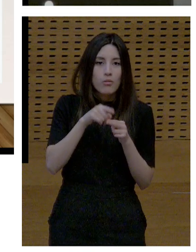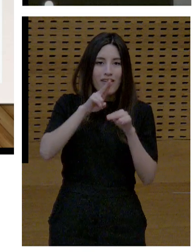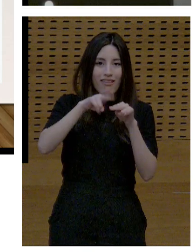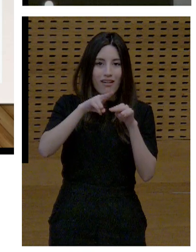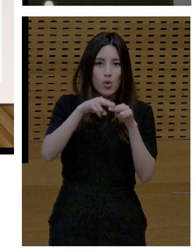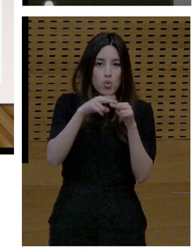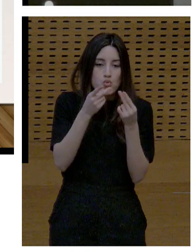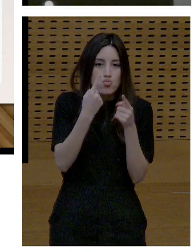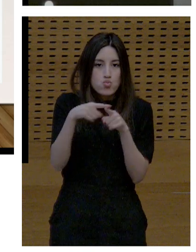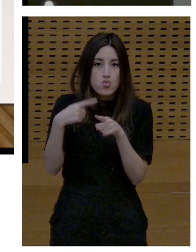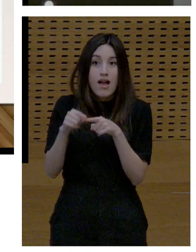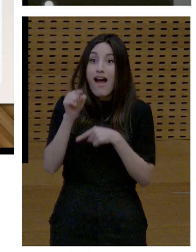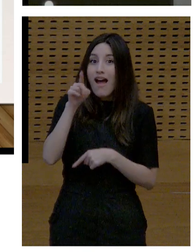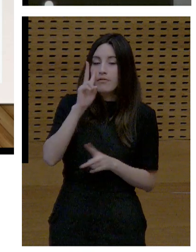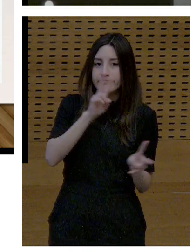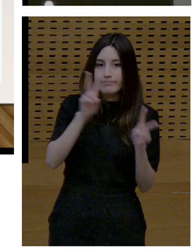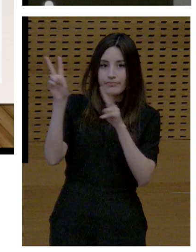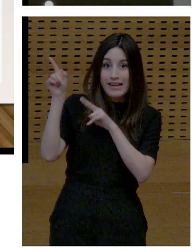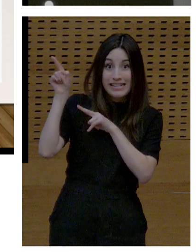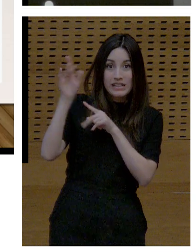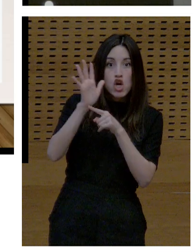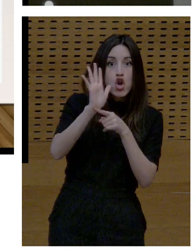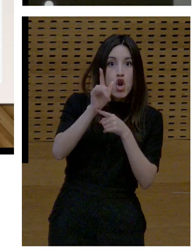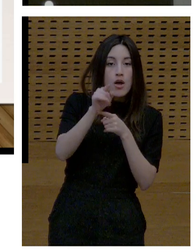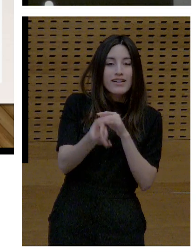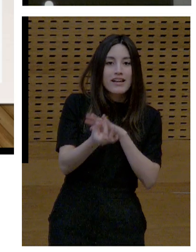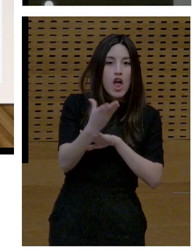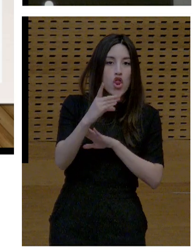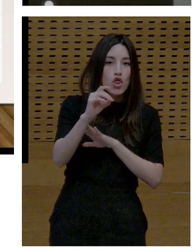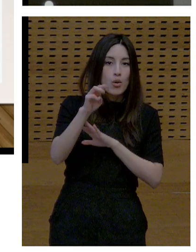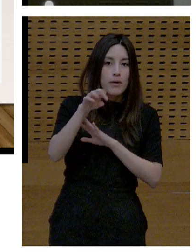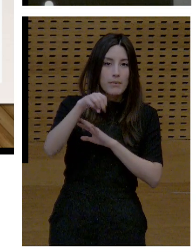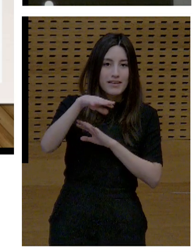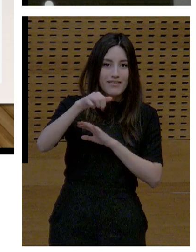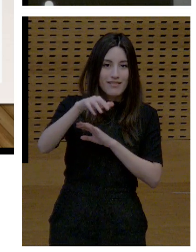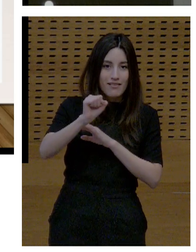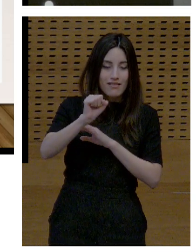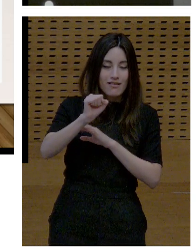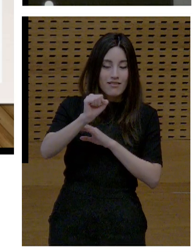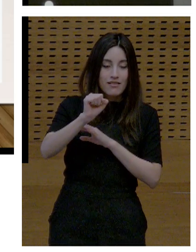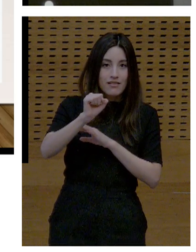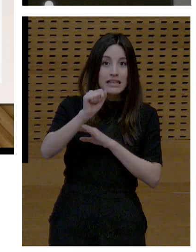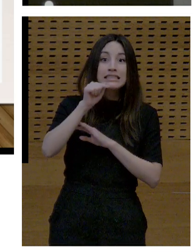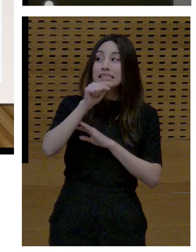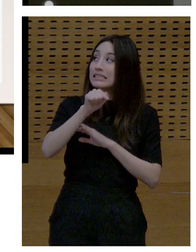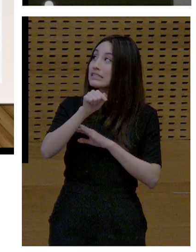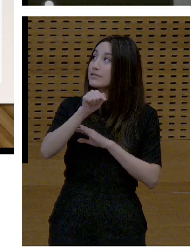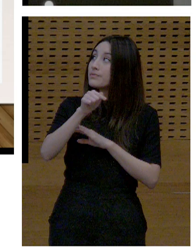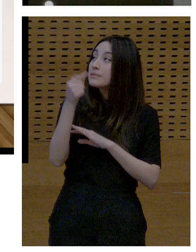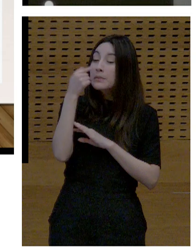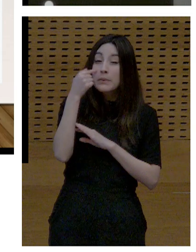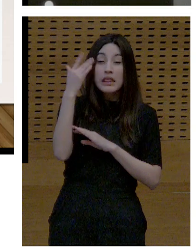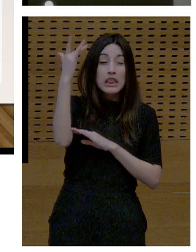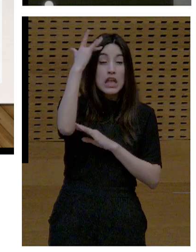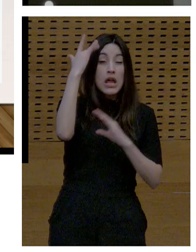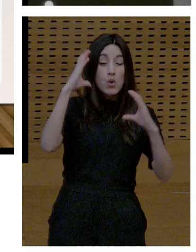negra, que está aquí, hay unas neuronas que producen dopamina y que llegan hasta esta parte profunda del